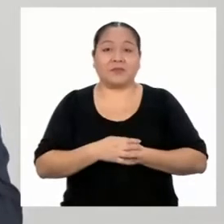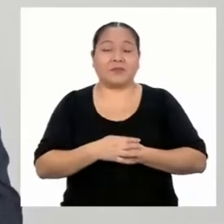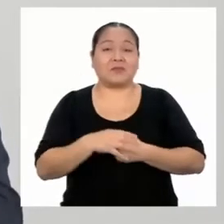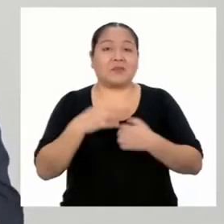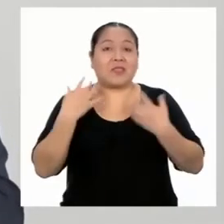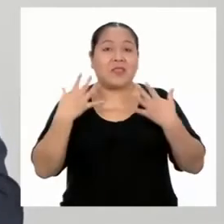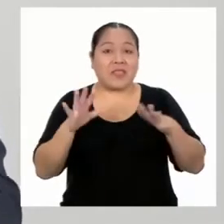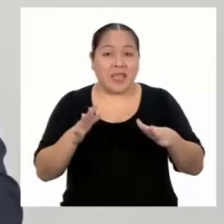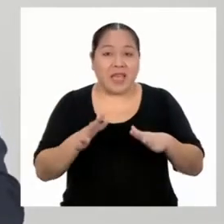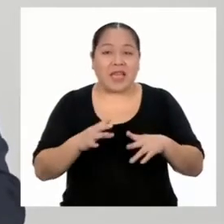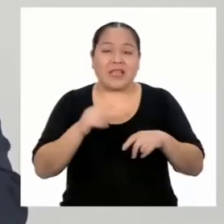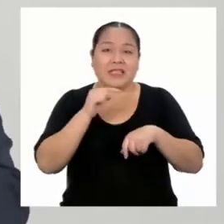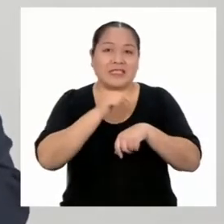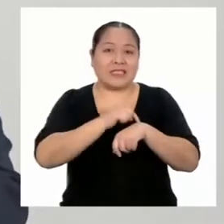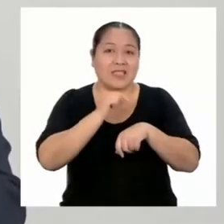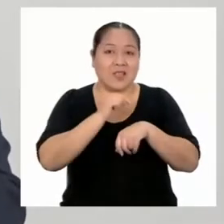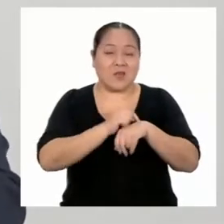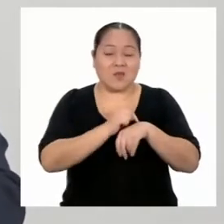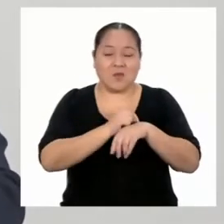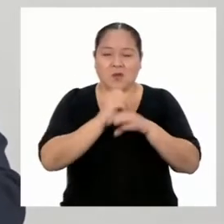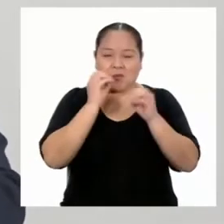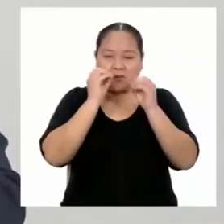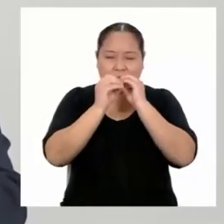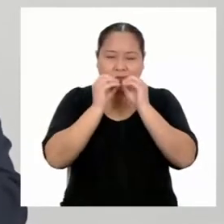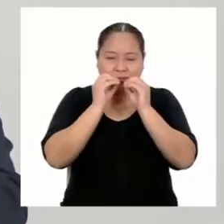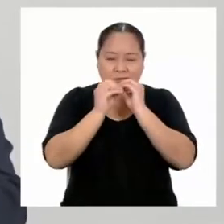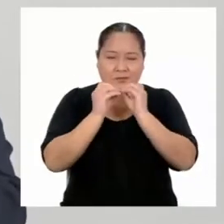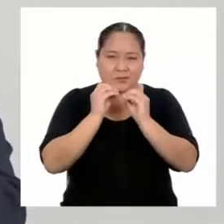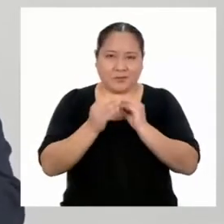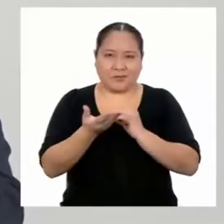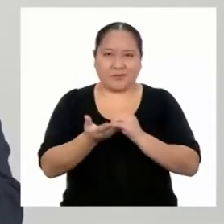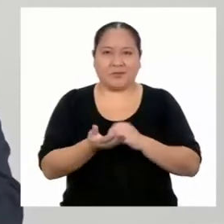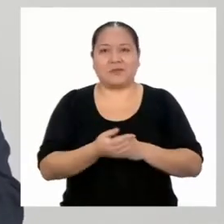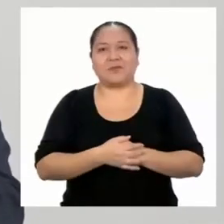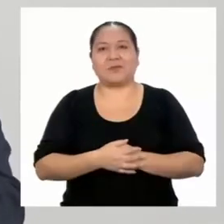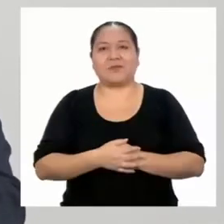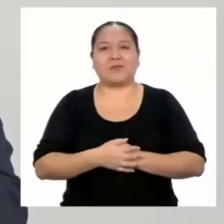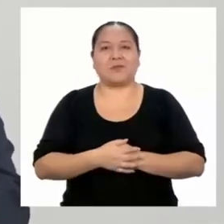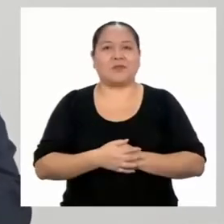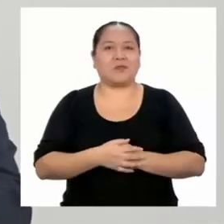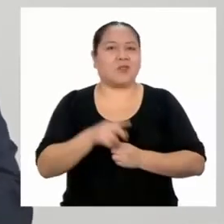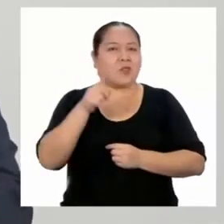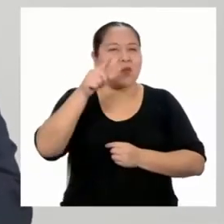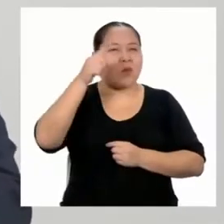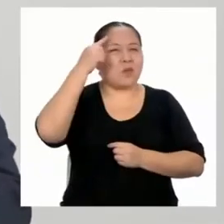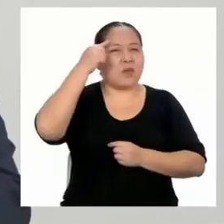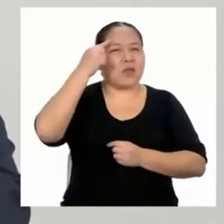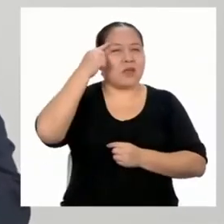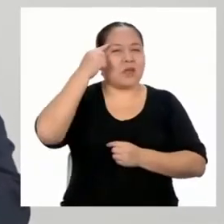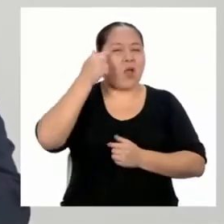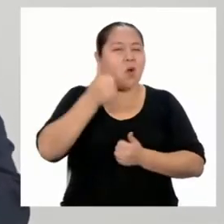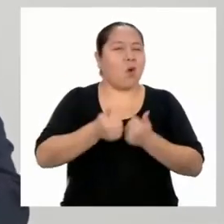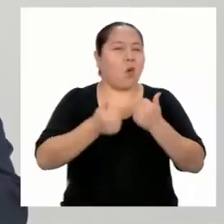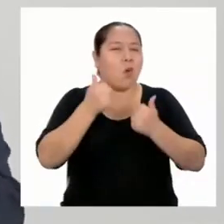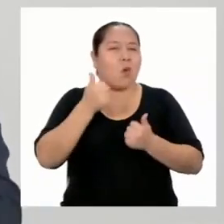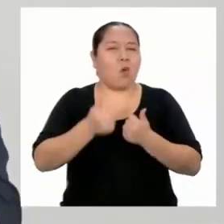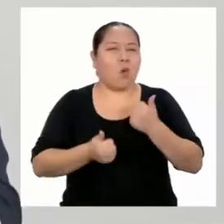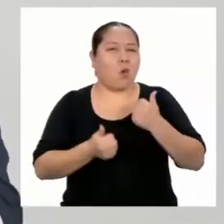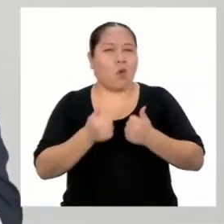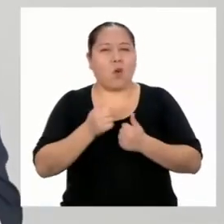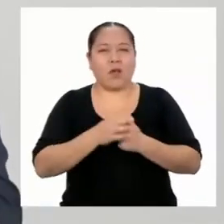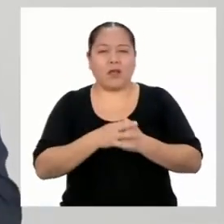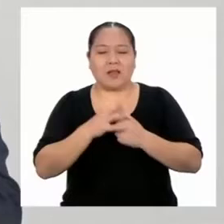Entonces, ya es hora de poner manos a la obra. ¿Qué propones para empezar a dar